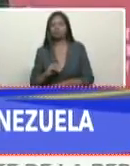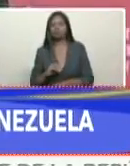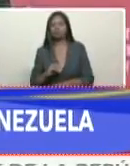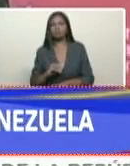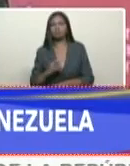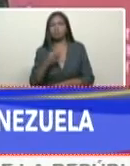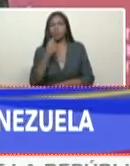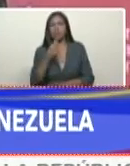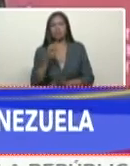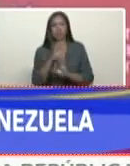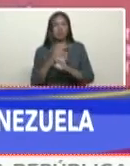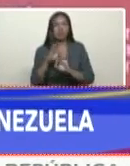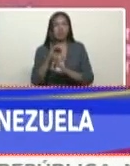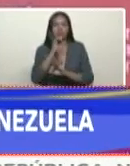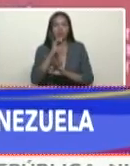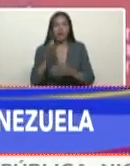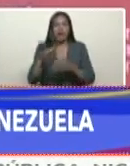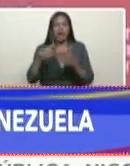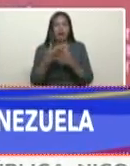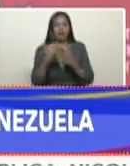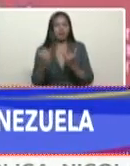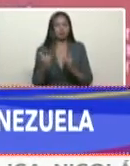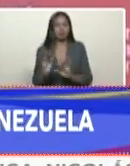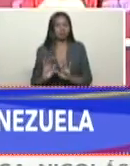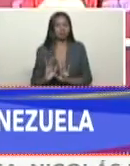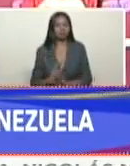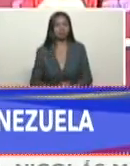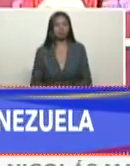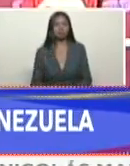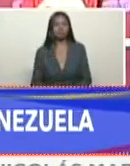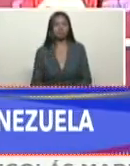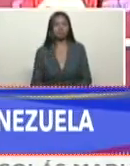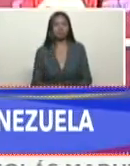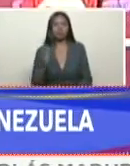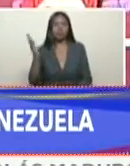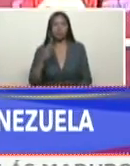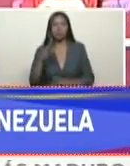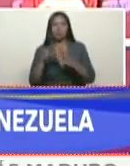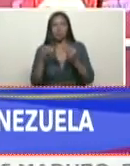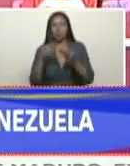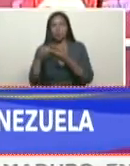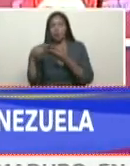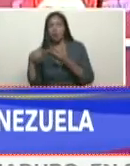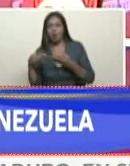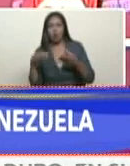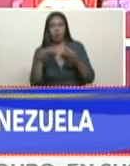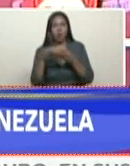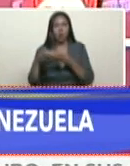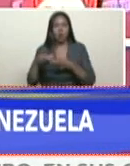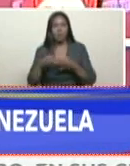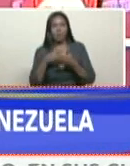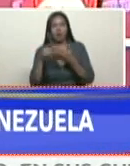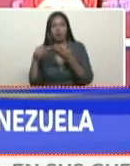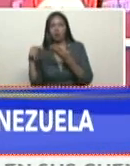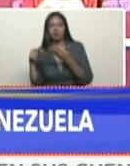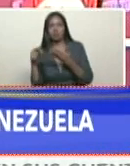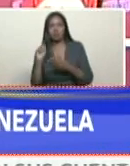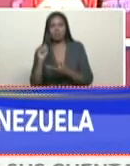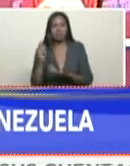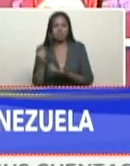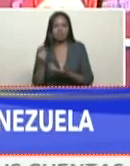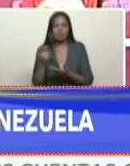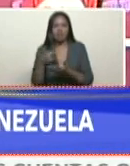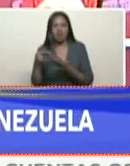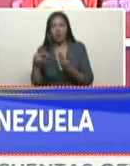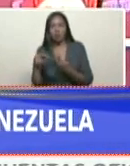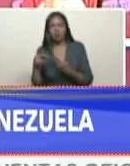no voy a decir esta noticia hasta que lleguen. Cuando lleguen todo ese poco de equipos, materiales y